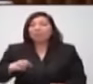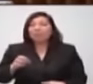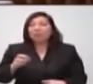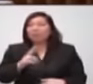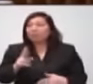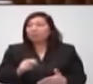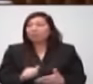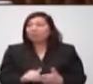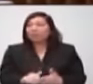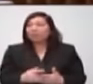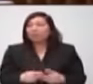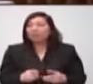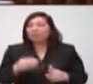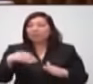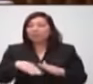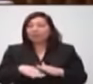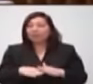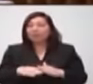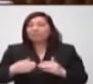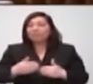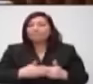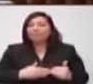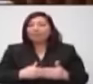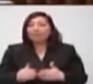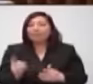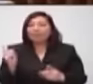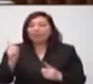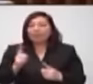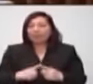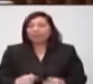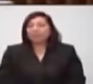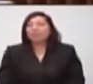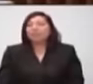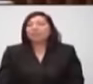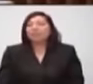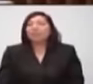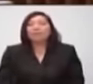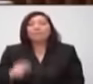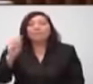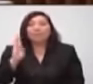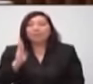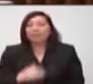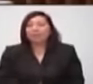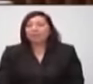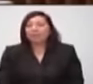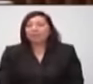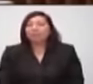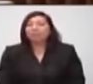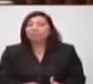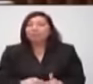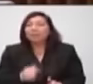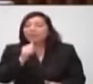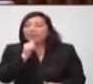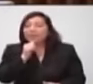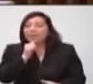un viaducto que baje a la República de Panamá y permita llegar más rápido a Barranco. Al respecto hay una iniciativa